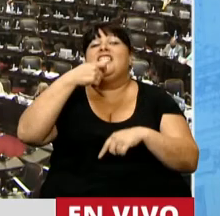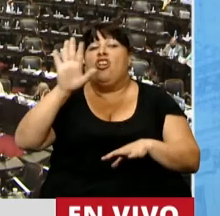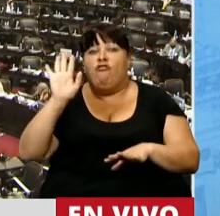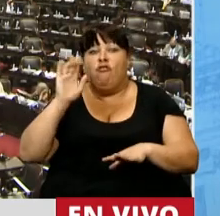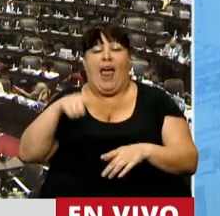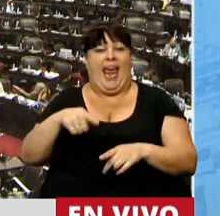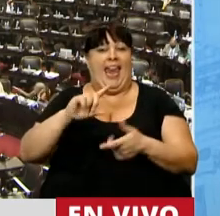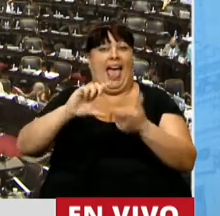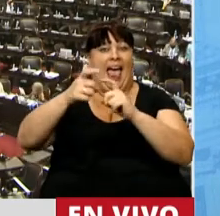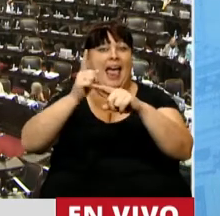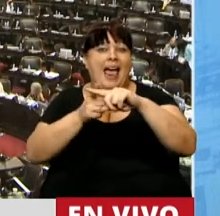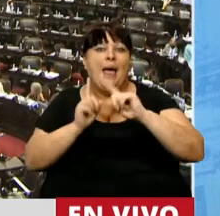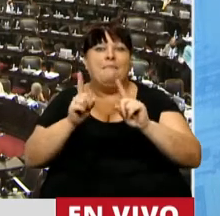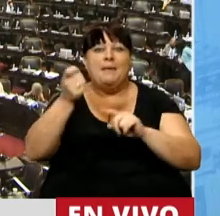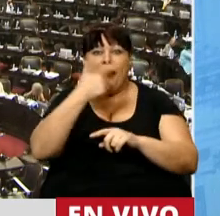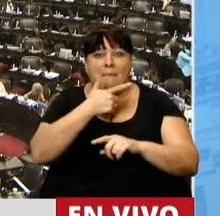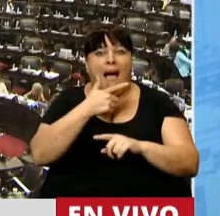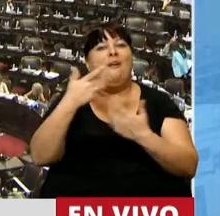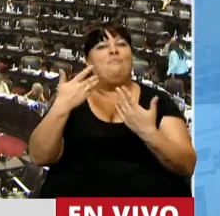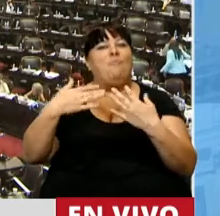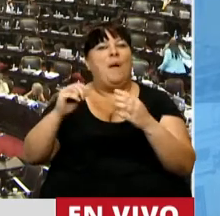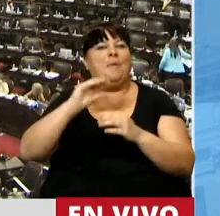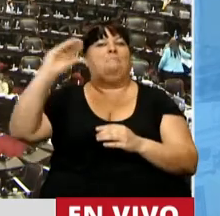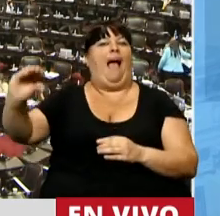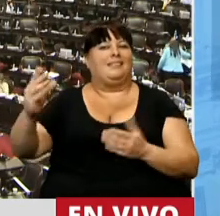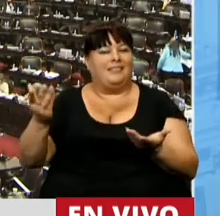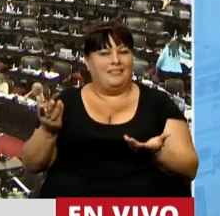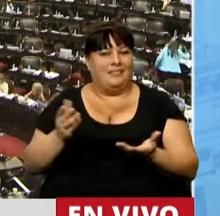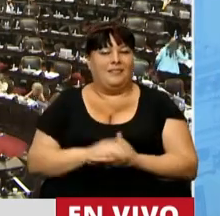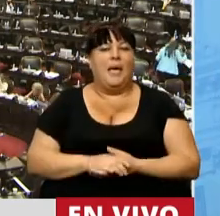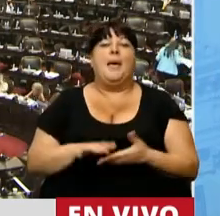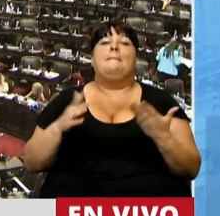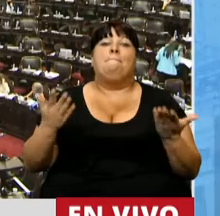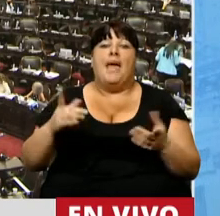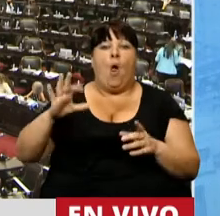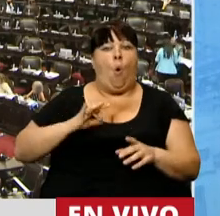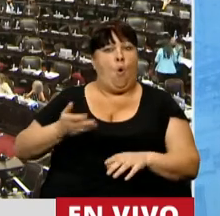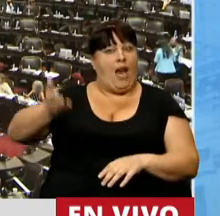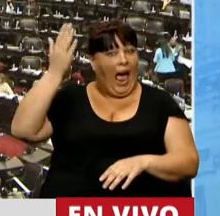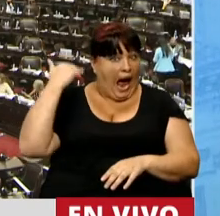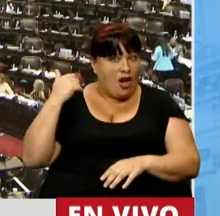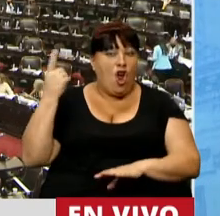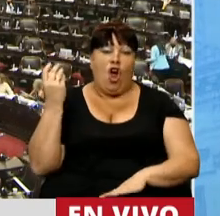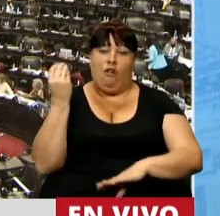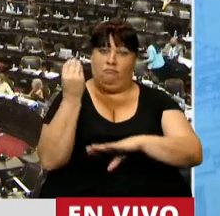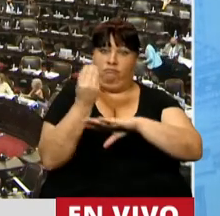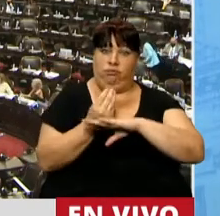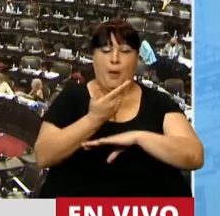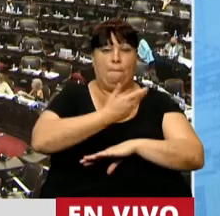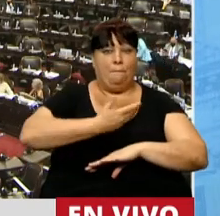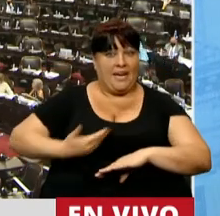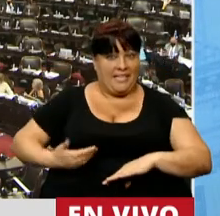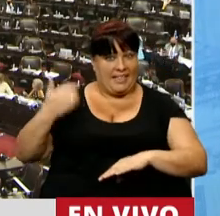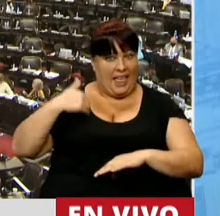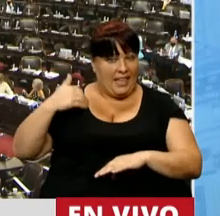si seguía vigente la ley de movilidad pero hace un año quien asumía la presidencia